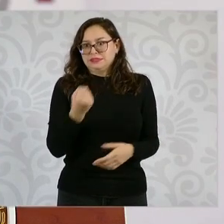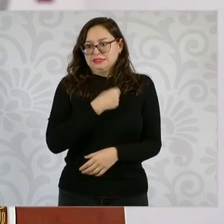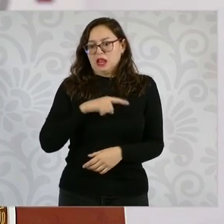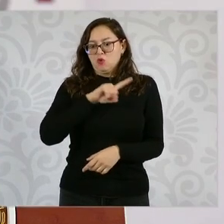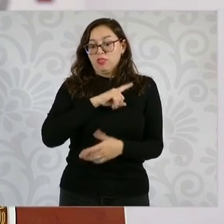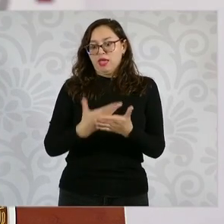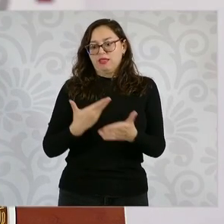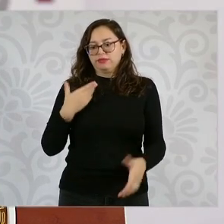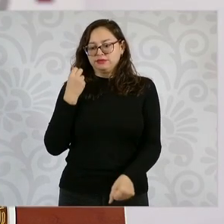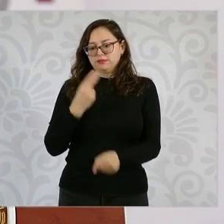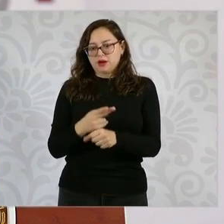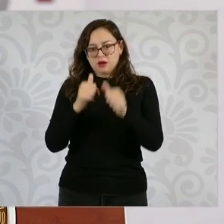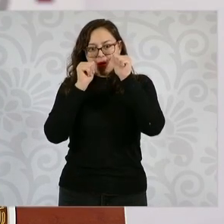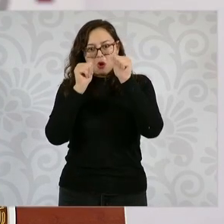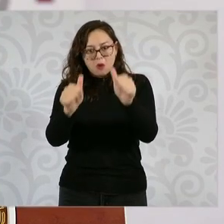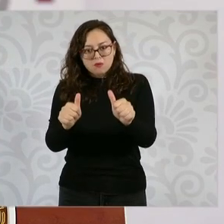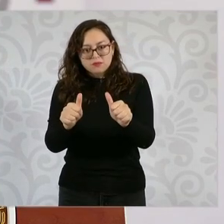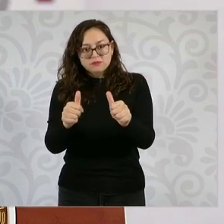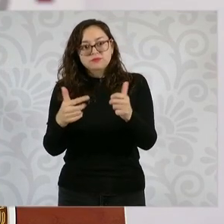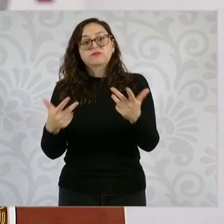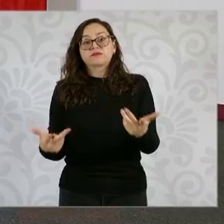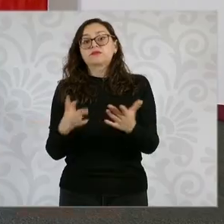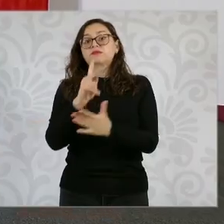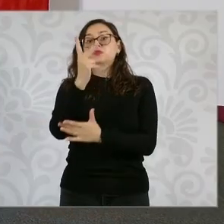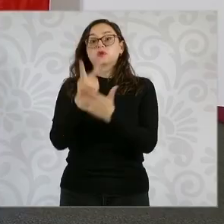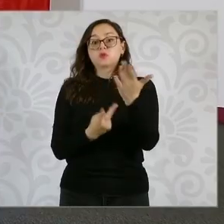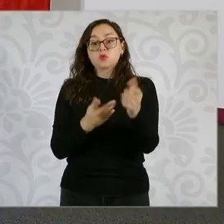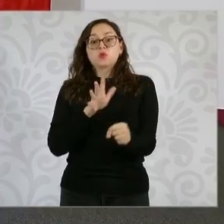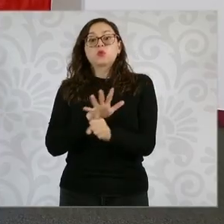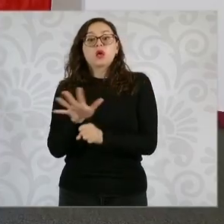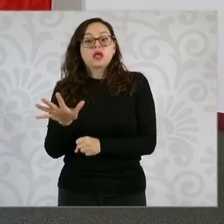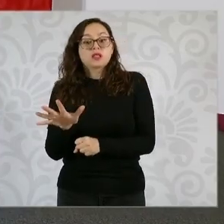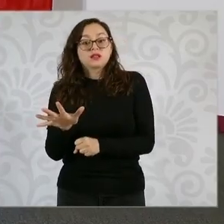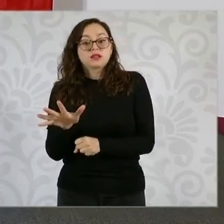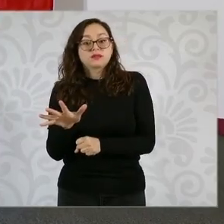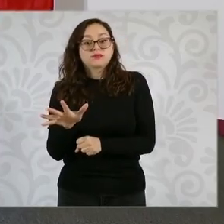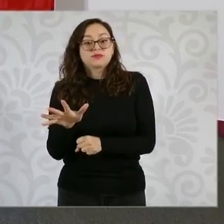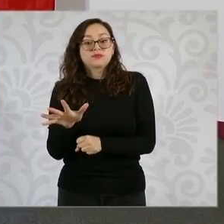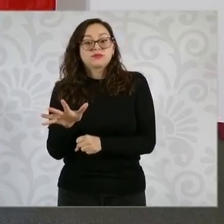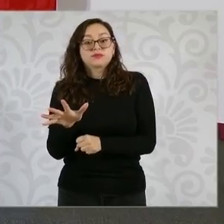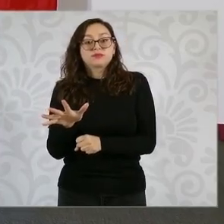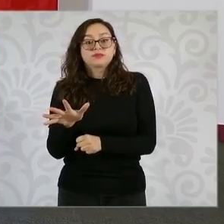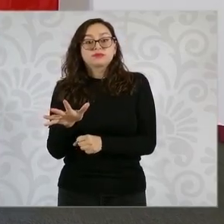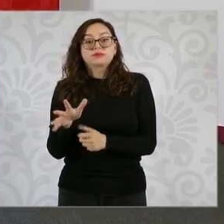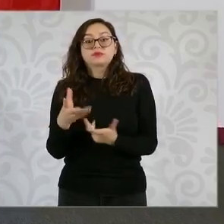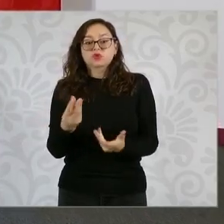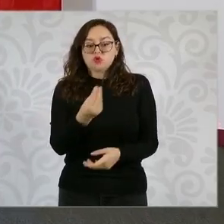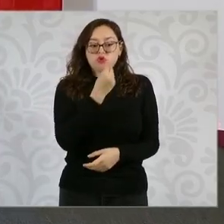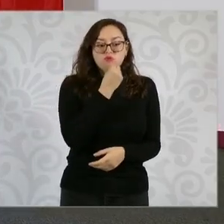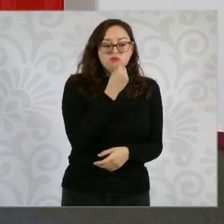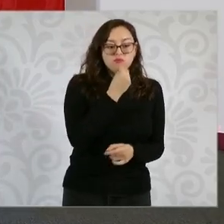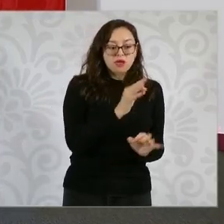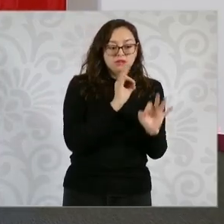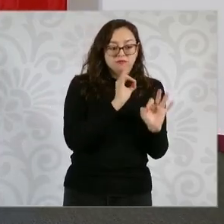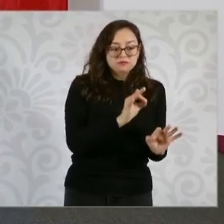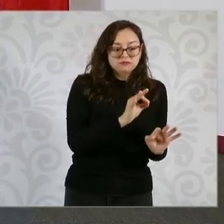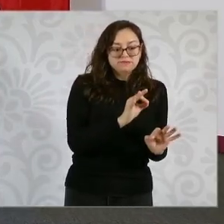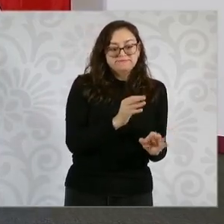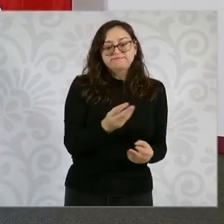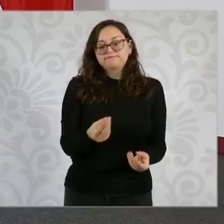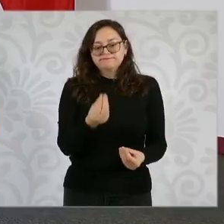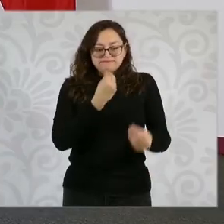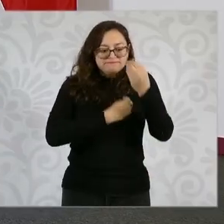uno de esos programas importantes es que aprendamos cuáles son los alimentos que